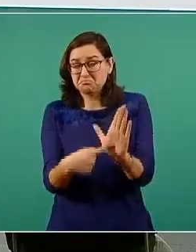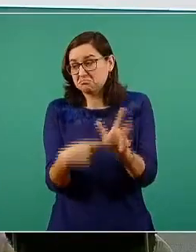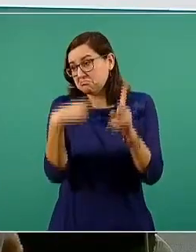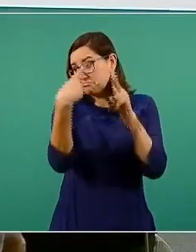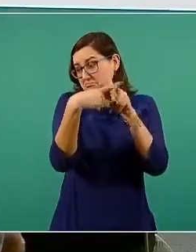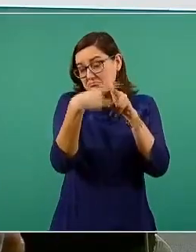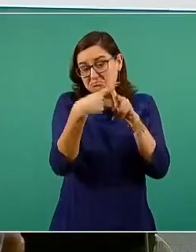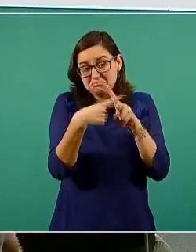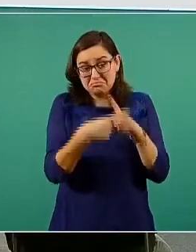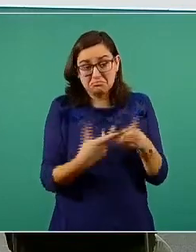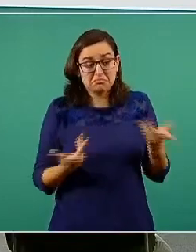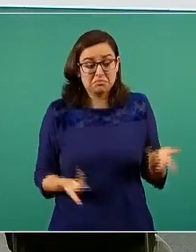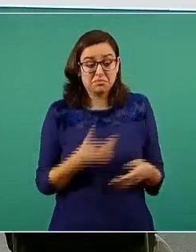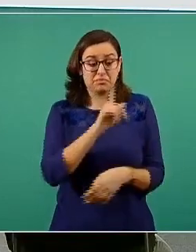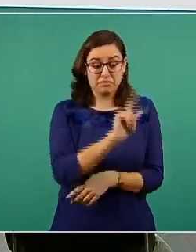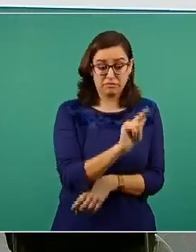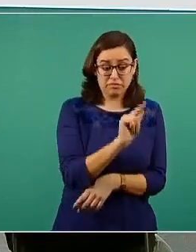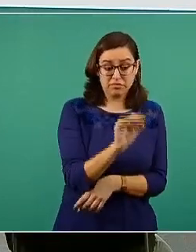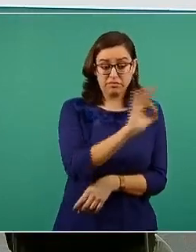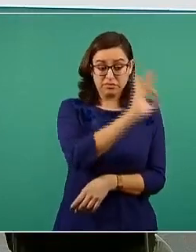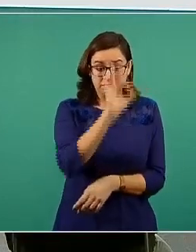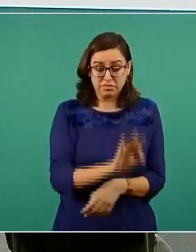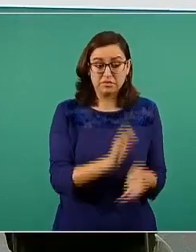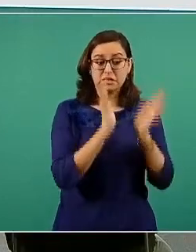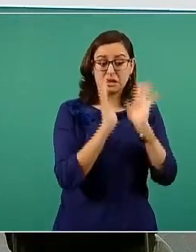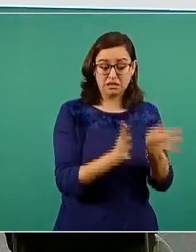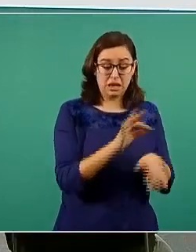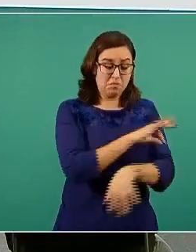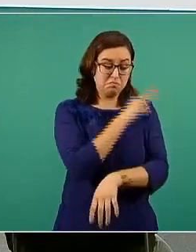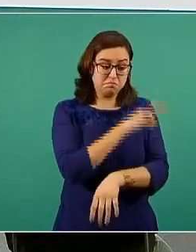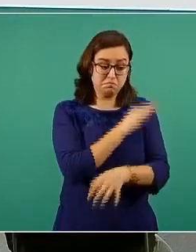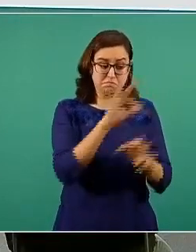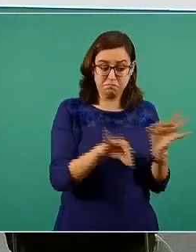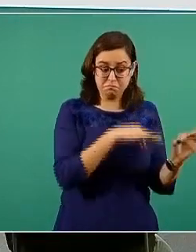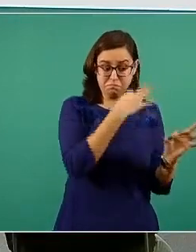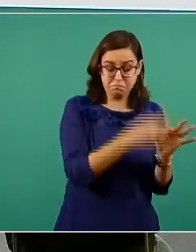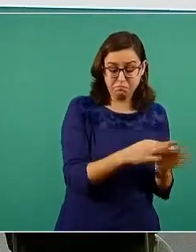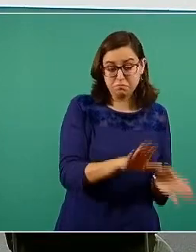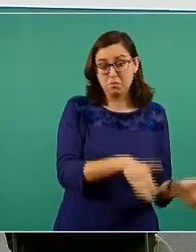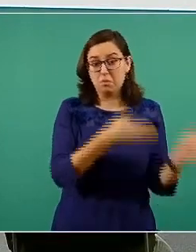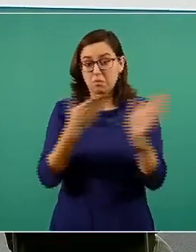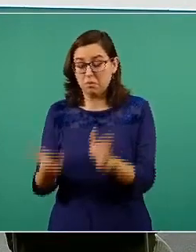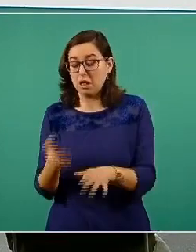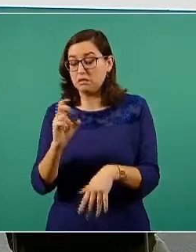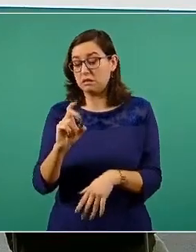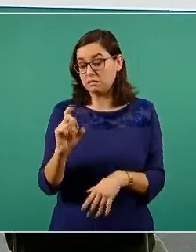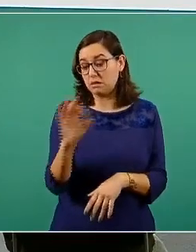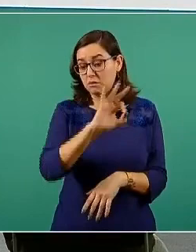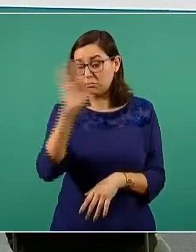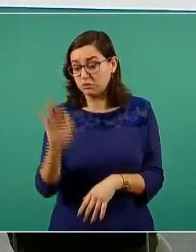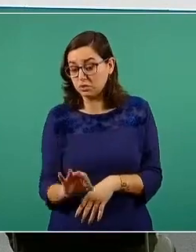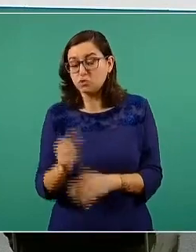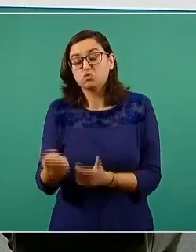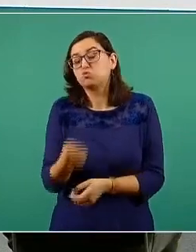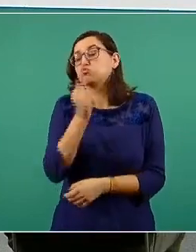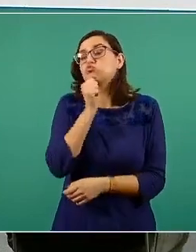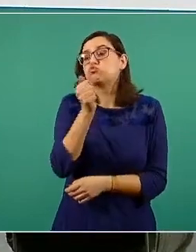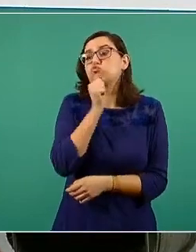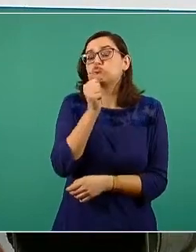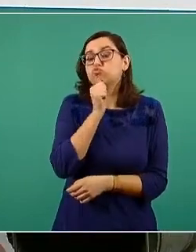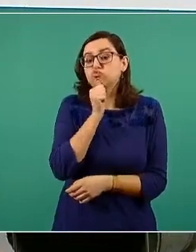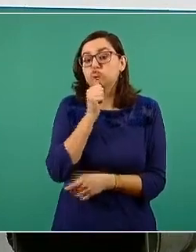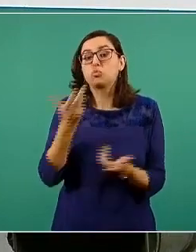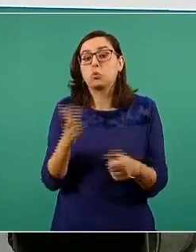decimos es 2/3 ya tienen el esquema completo, 1/3 todavía no, porque son fundamentalmente las personas